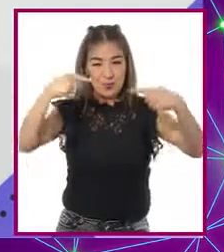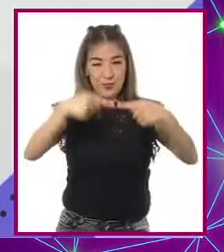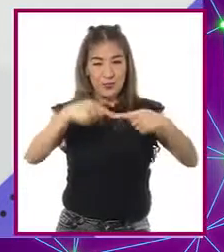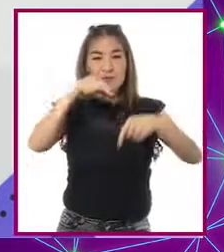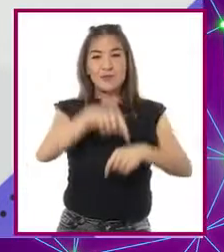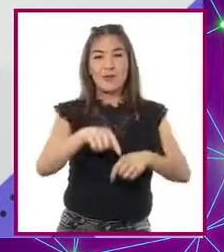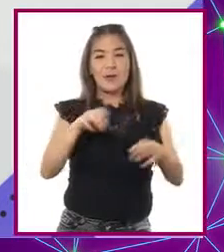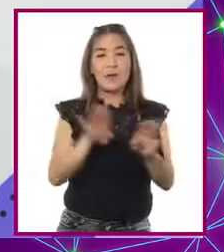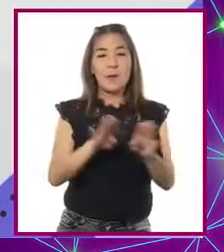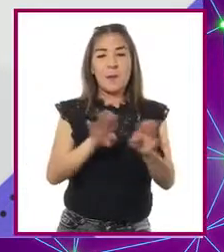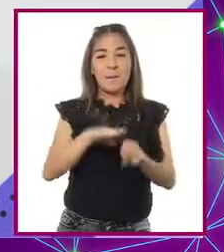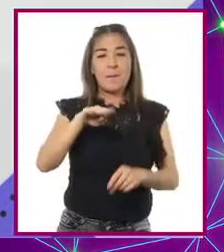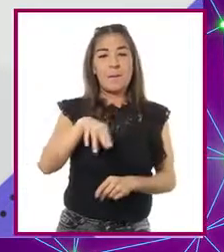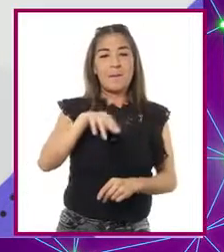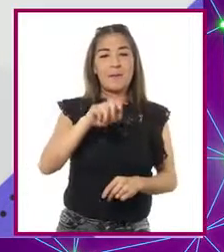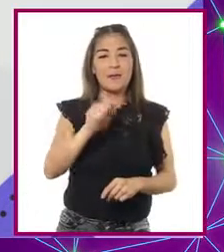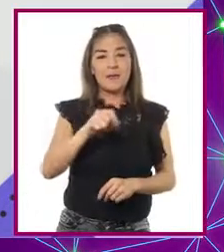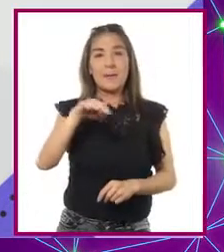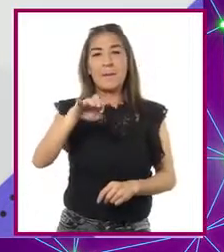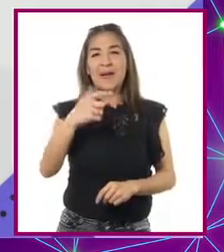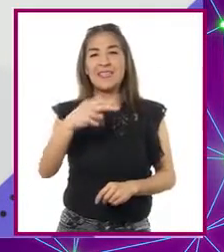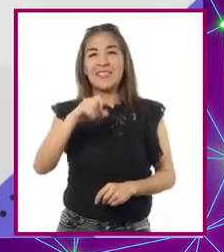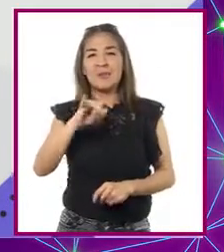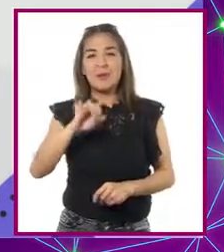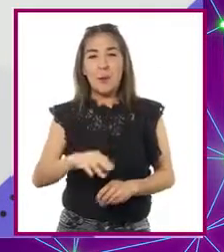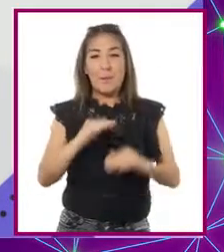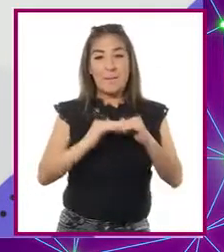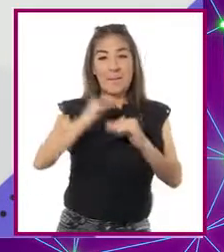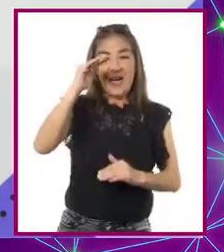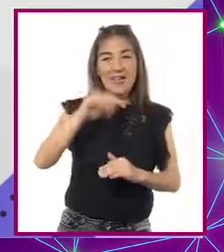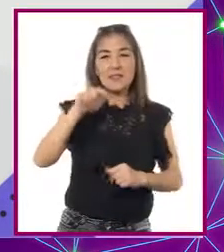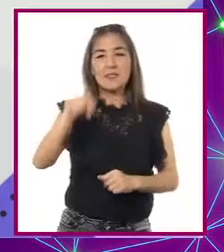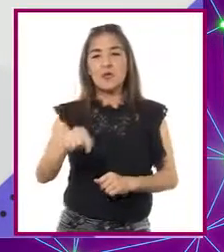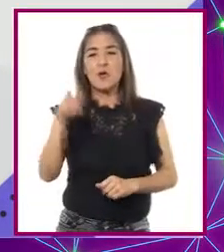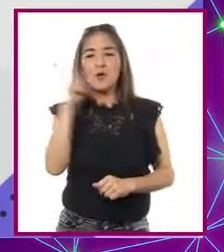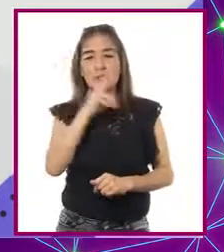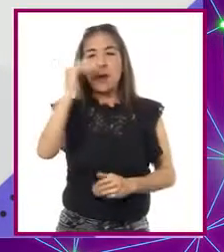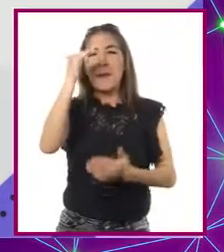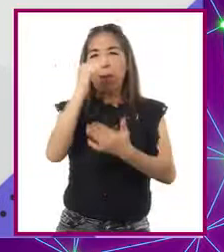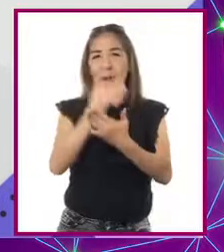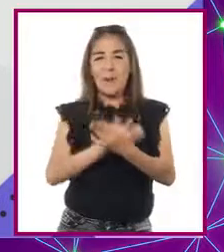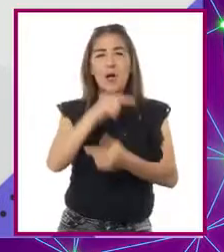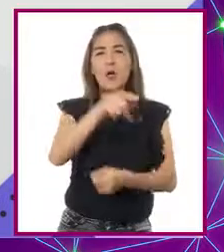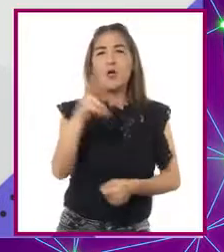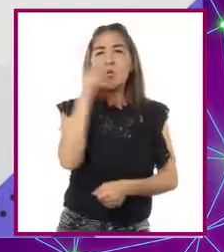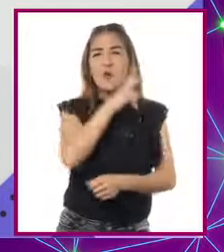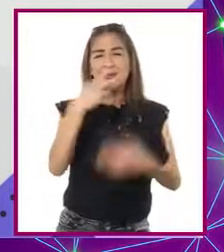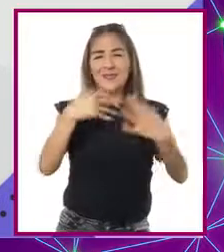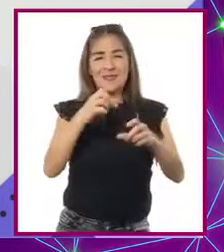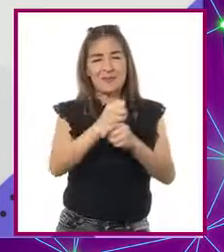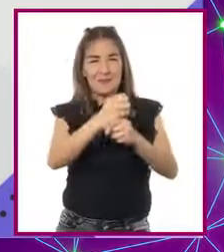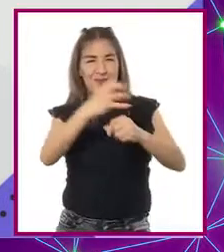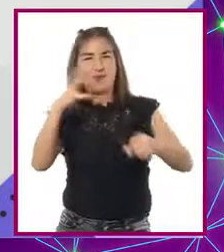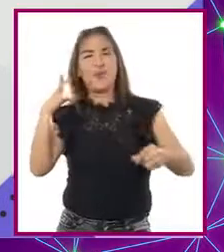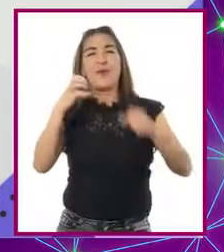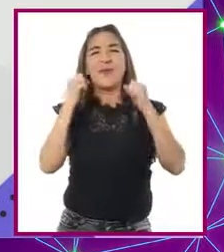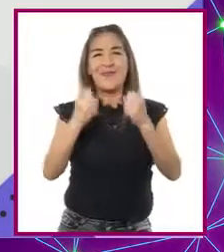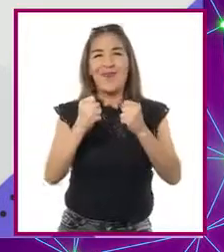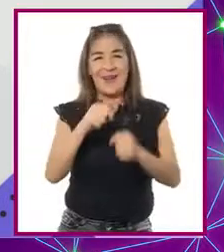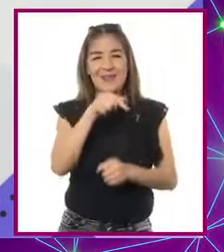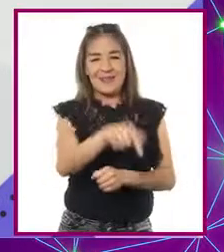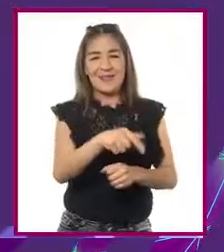el magnesio se oxidó y el oxígeno se redujo, mostrándonos esta luz tan resplandeciente en esta reacción